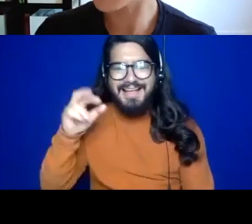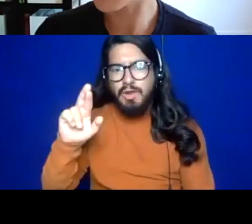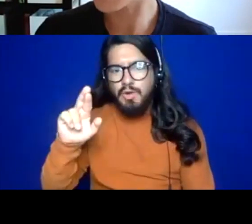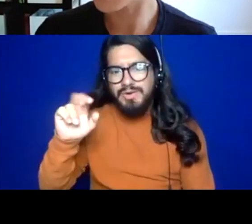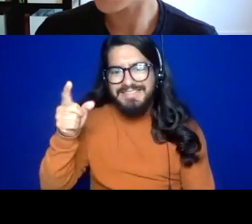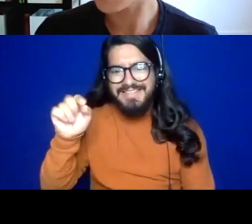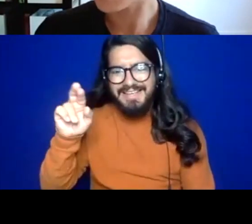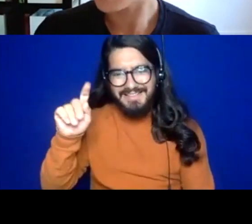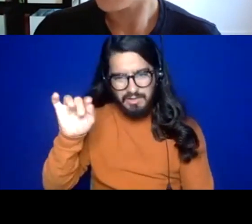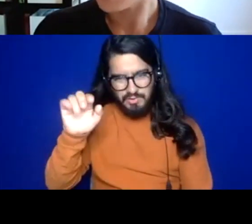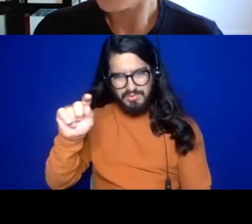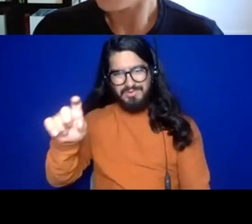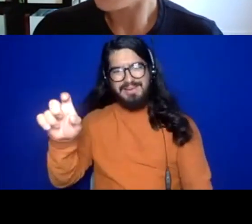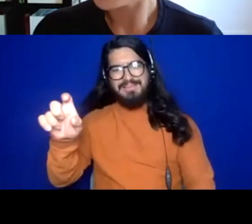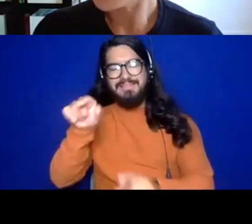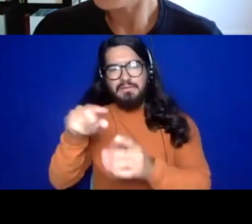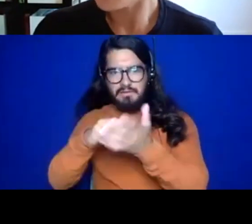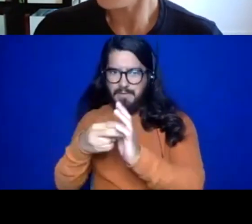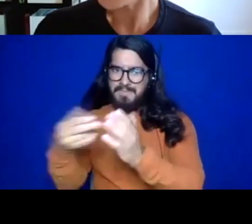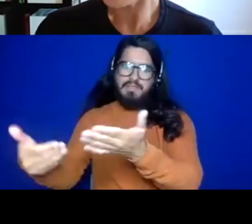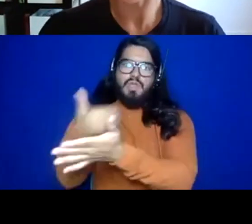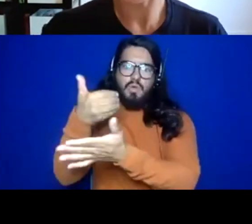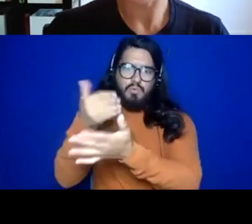Y le hago clic a regenerar.